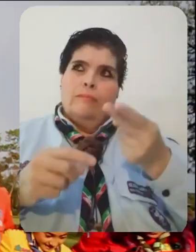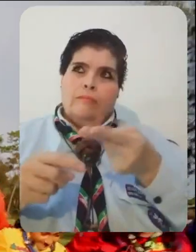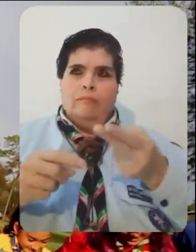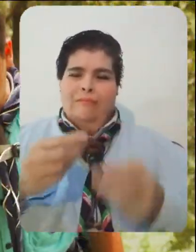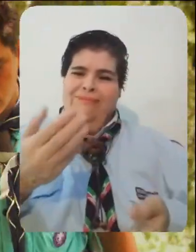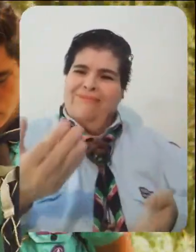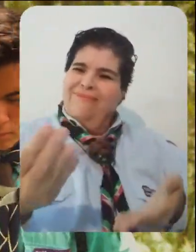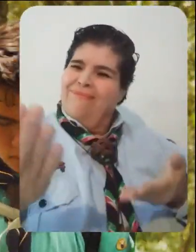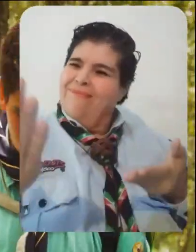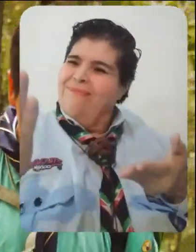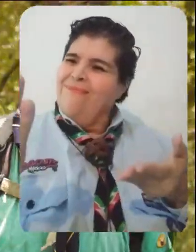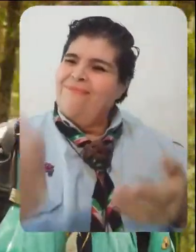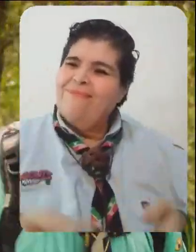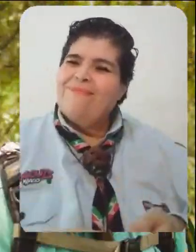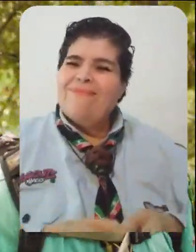necesitamos de ti.